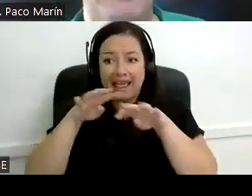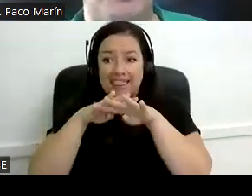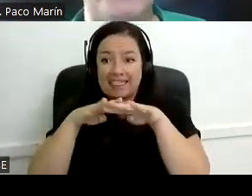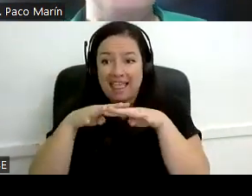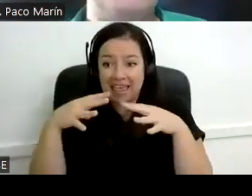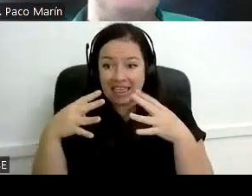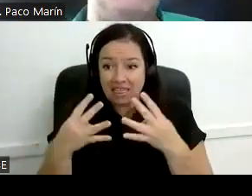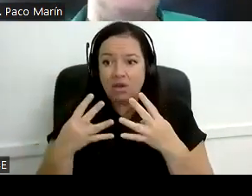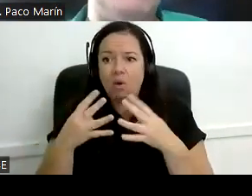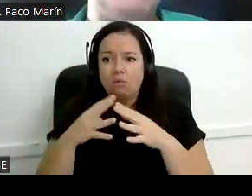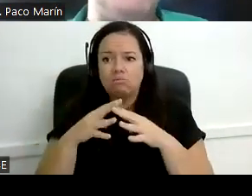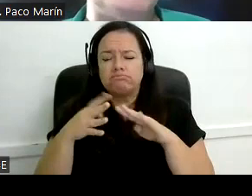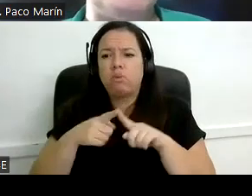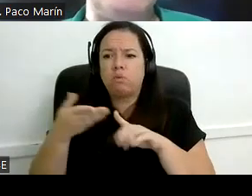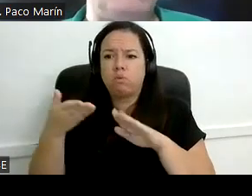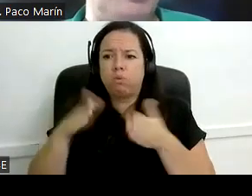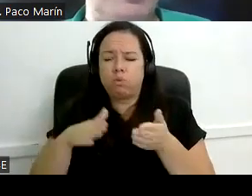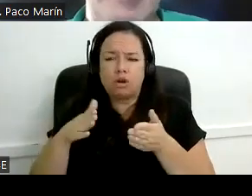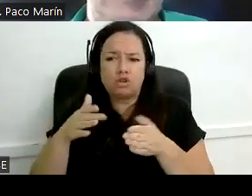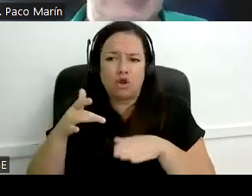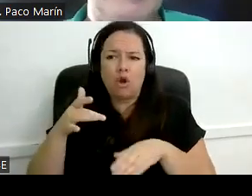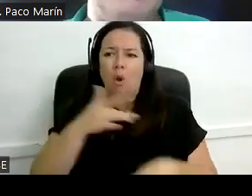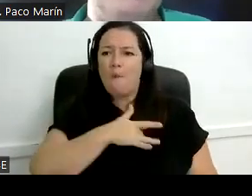se fibrosaron, una fibrosis del